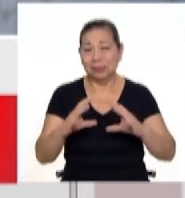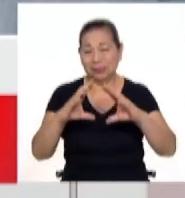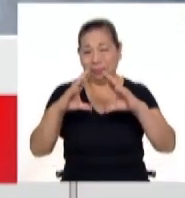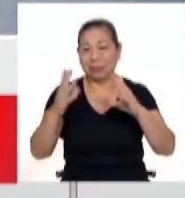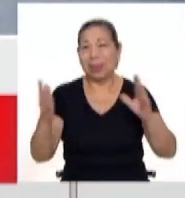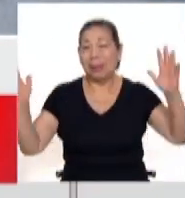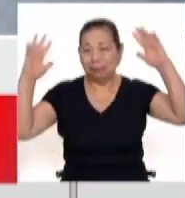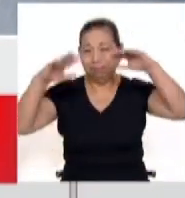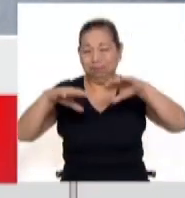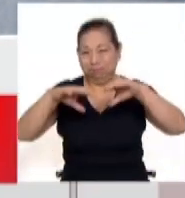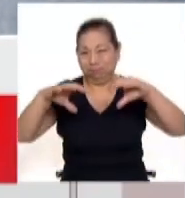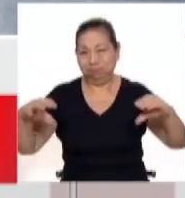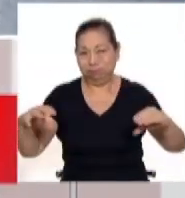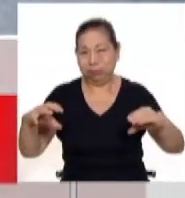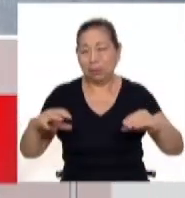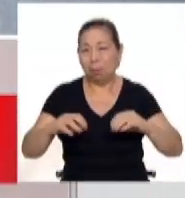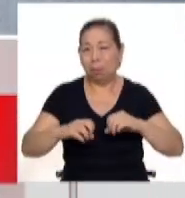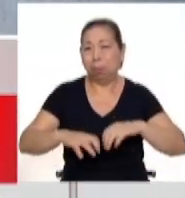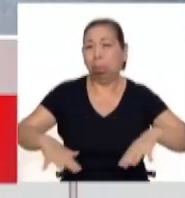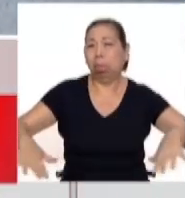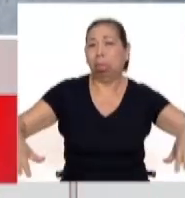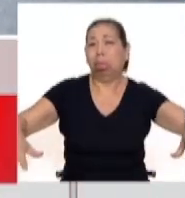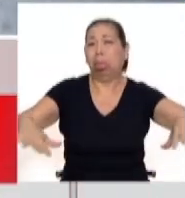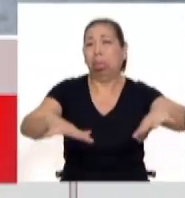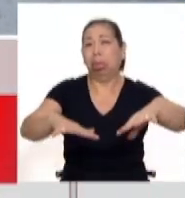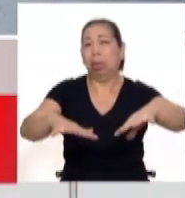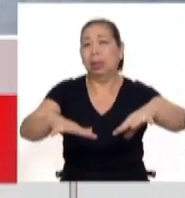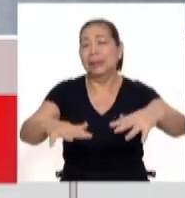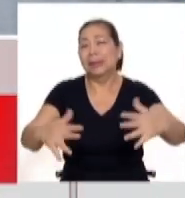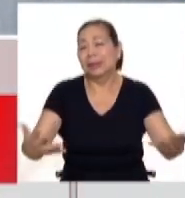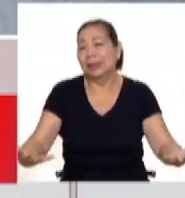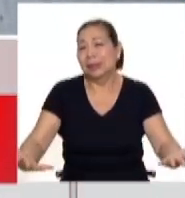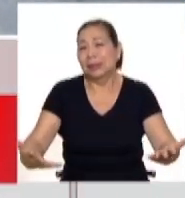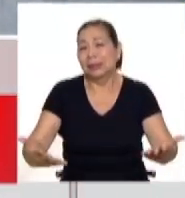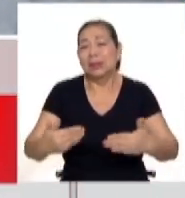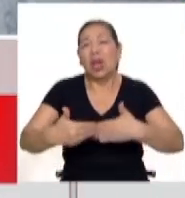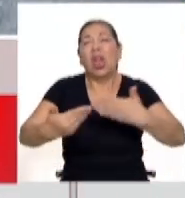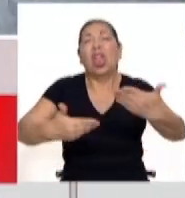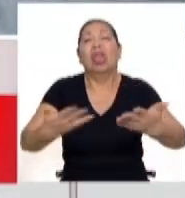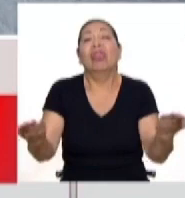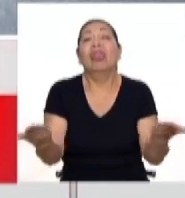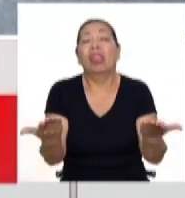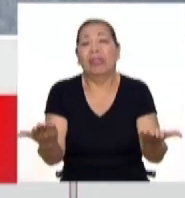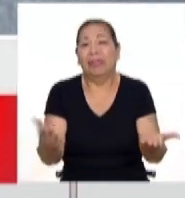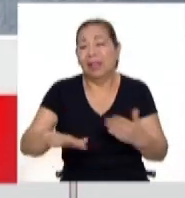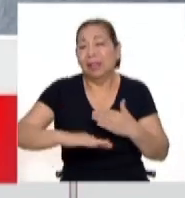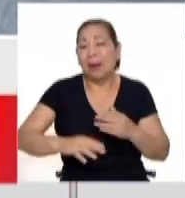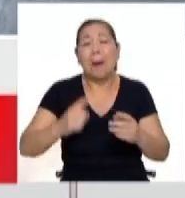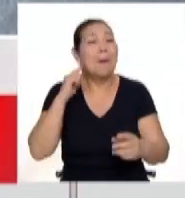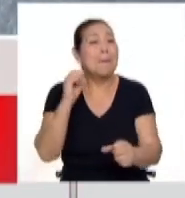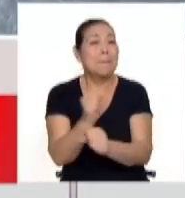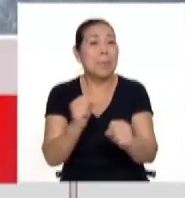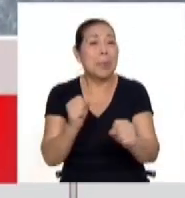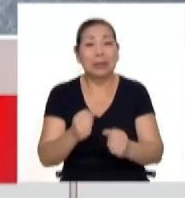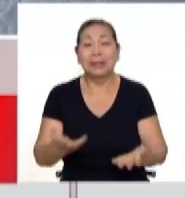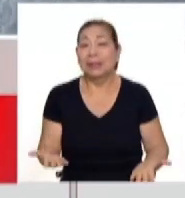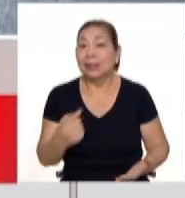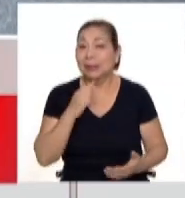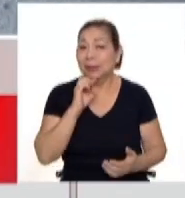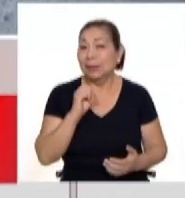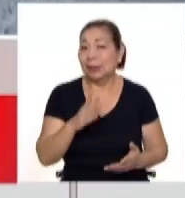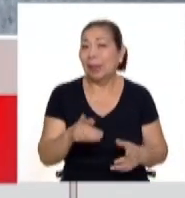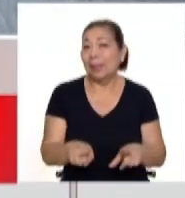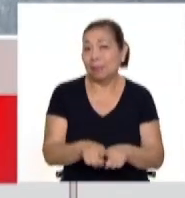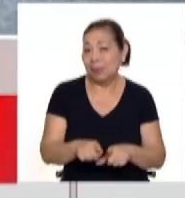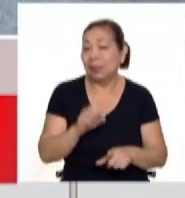camioneta que pues quedaron esparcidos a gran distancia del punto donde se originó la explosión. Cabe